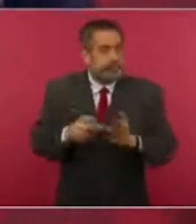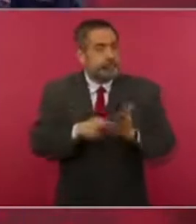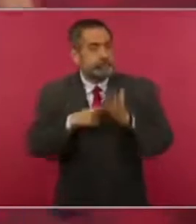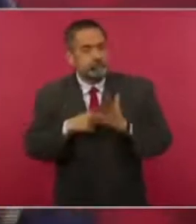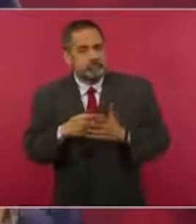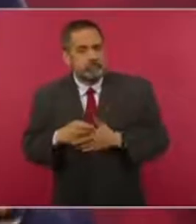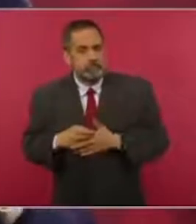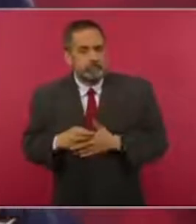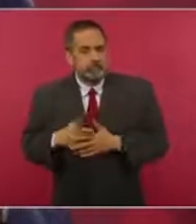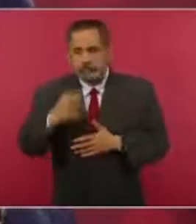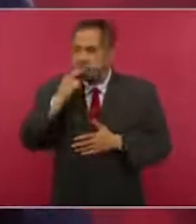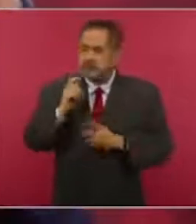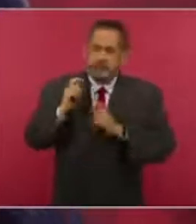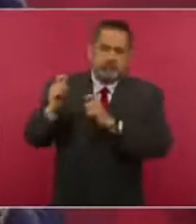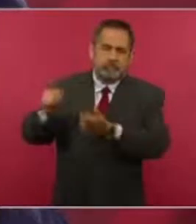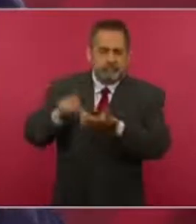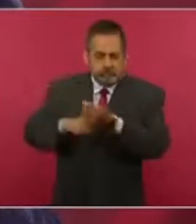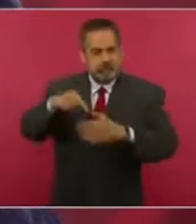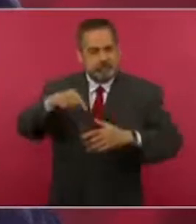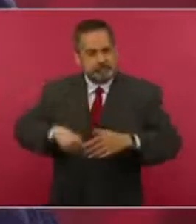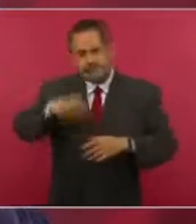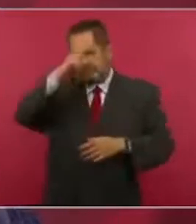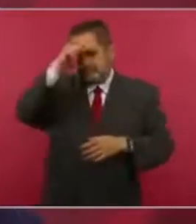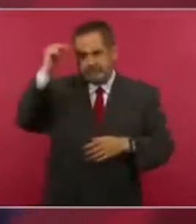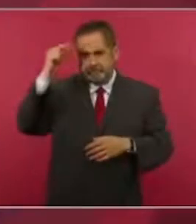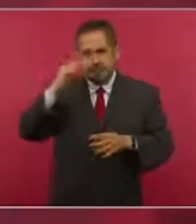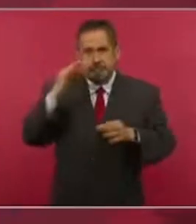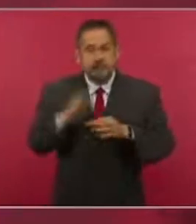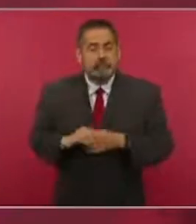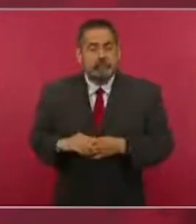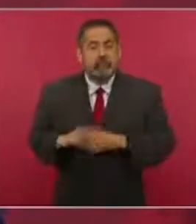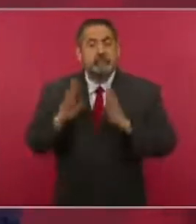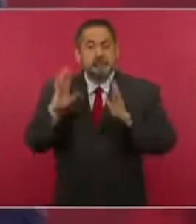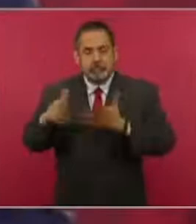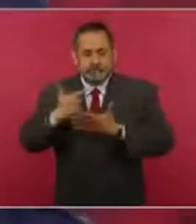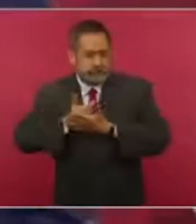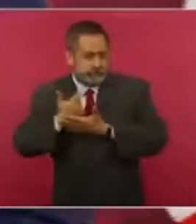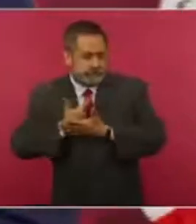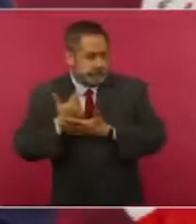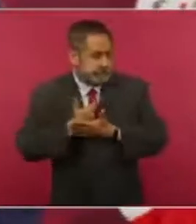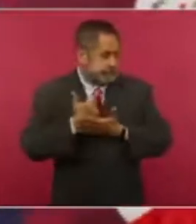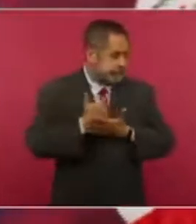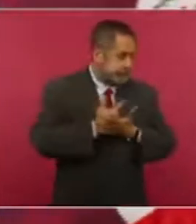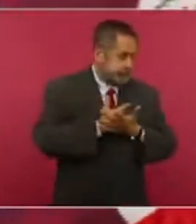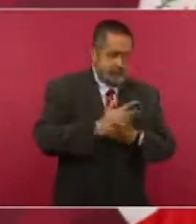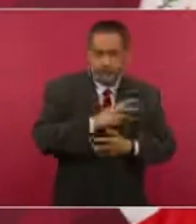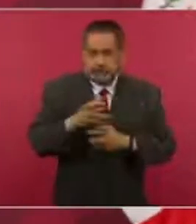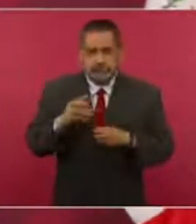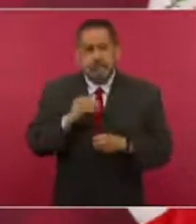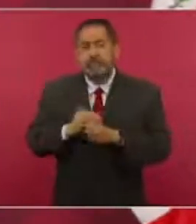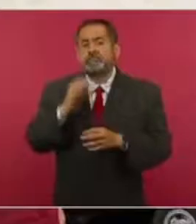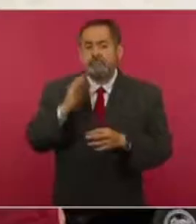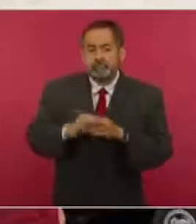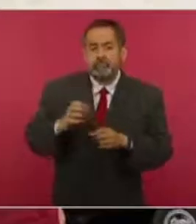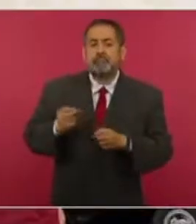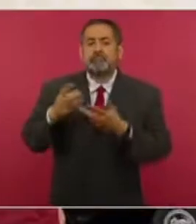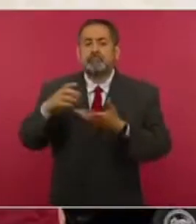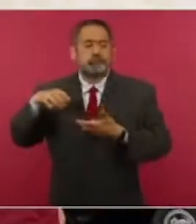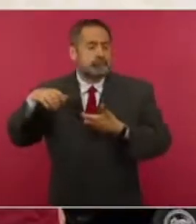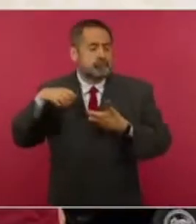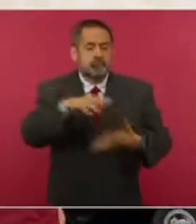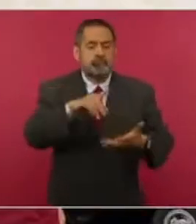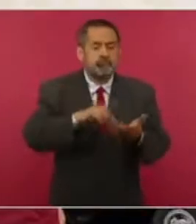Queremos que se federalice aquí en Nayarit. Y ya hicimos un inventario y ya sabemos cuántos centros de salud,